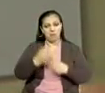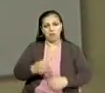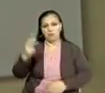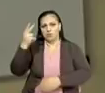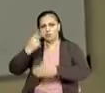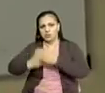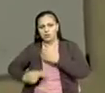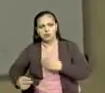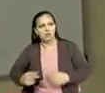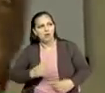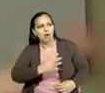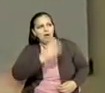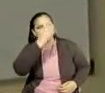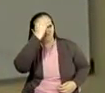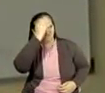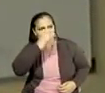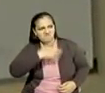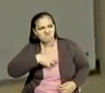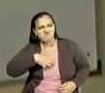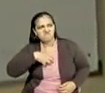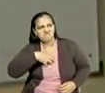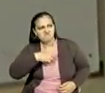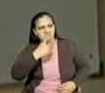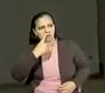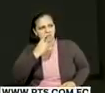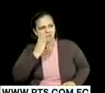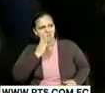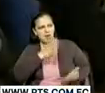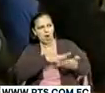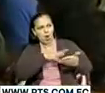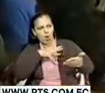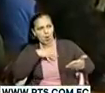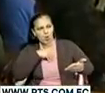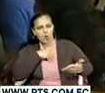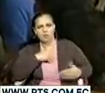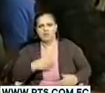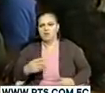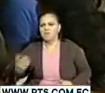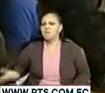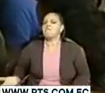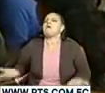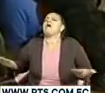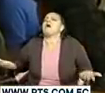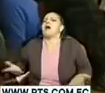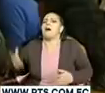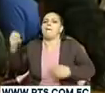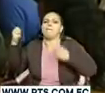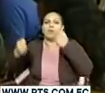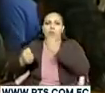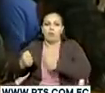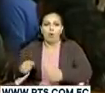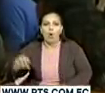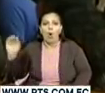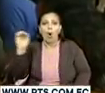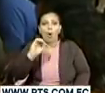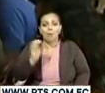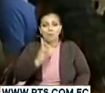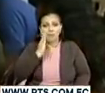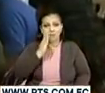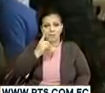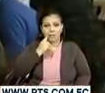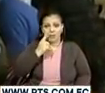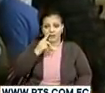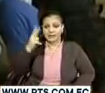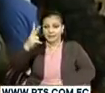tú también golpéale, tú también agredes, porque violencia genera más violencia. Dentro de las charlas nosotros damos charlas de valores, damos